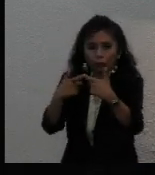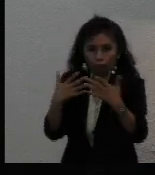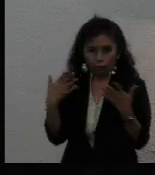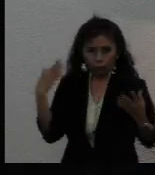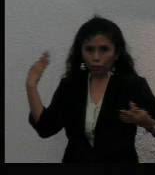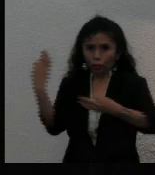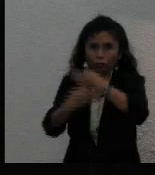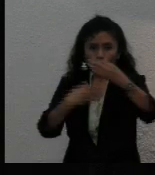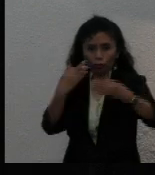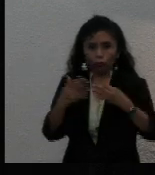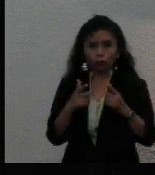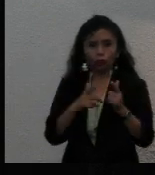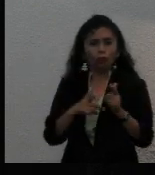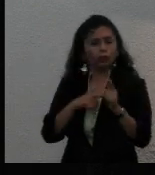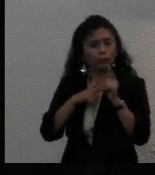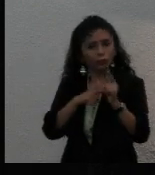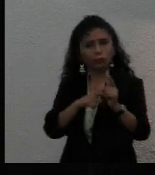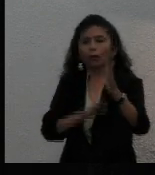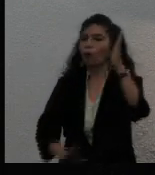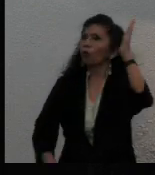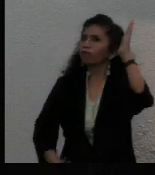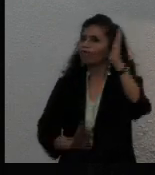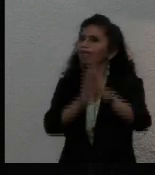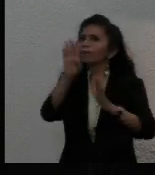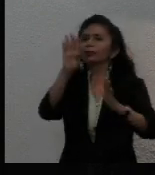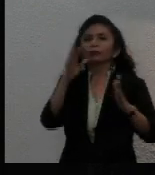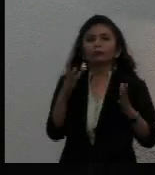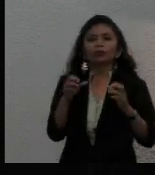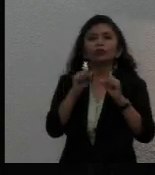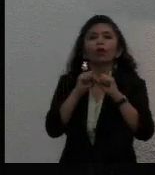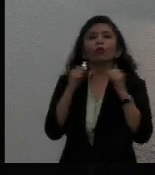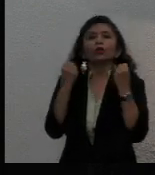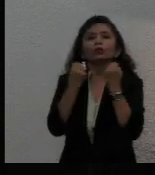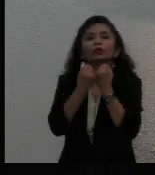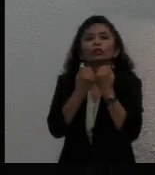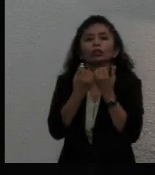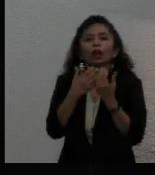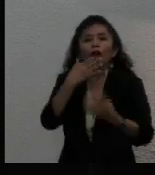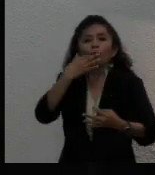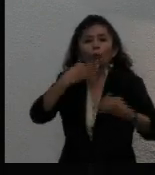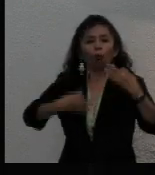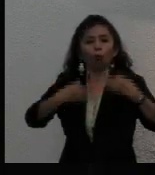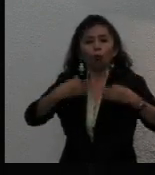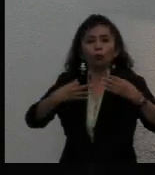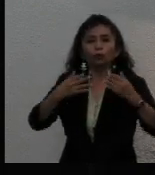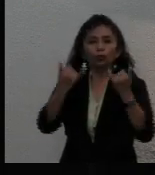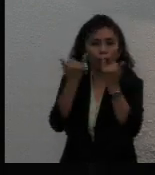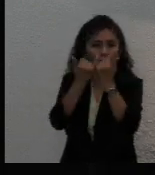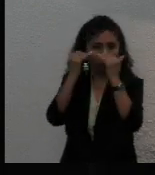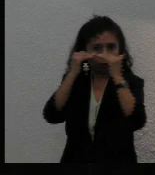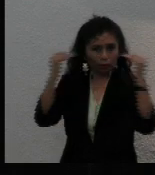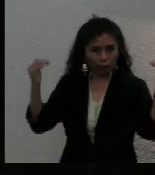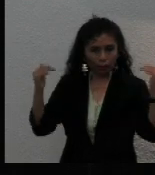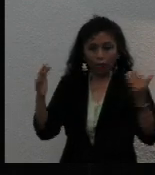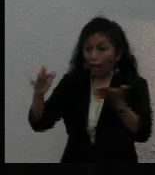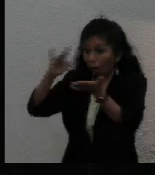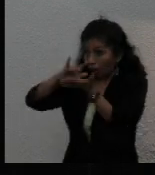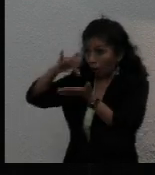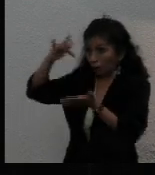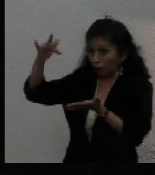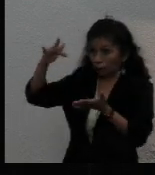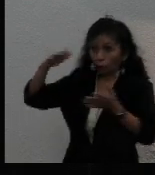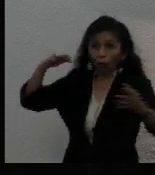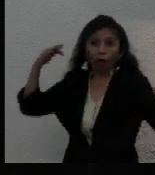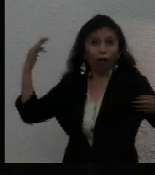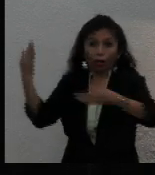todos seguiremos avanzando hacia una sociedad más justa e igualitaria. Agradecemos profundamente a